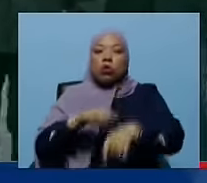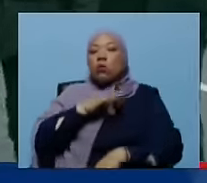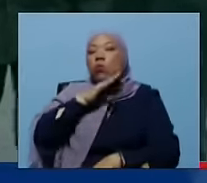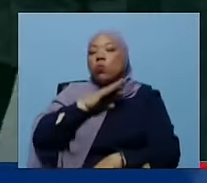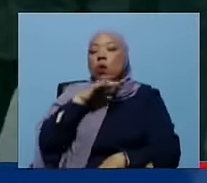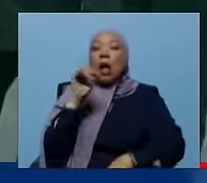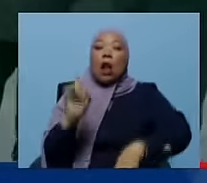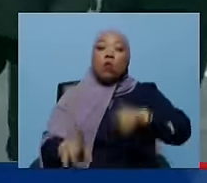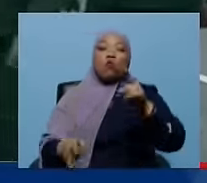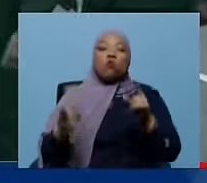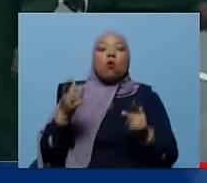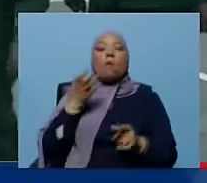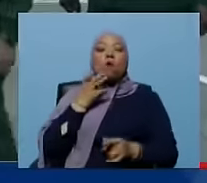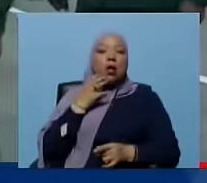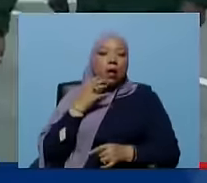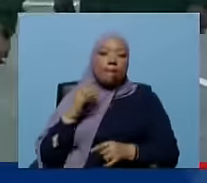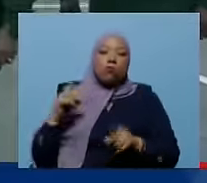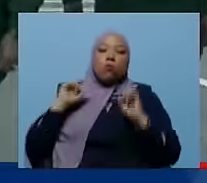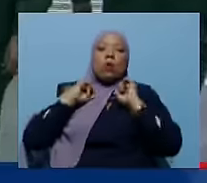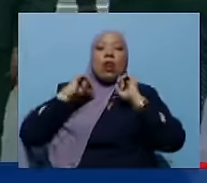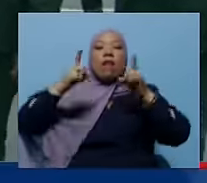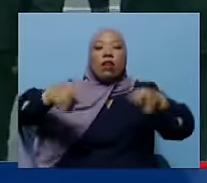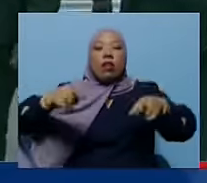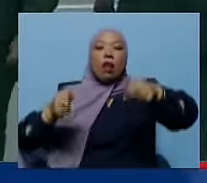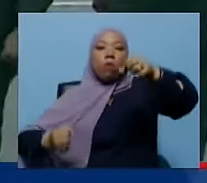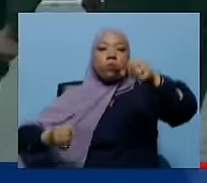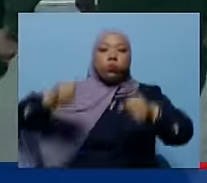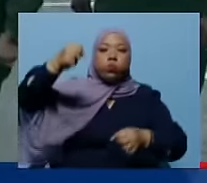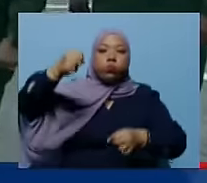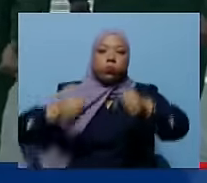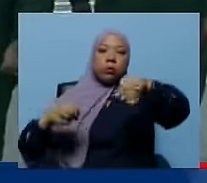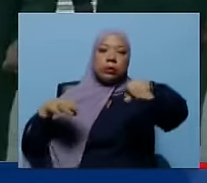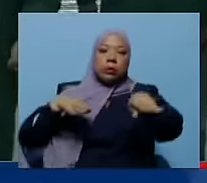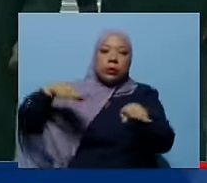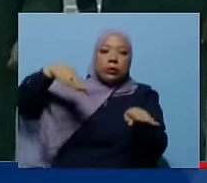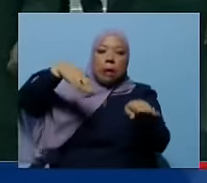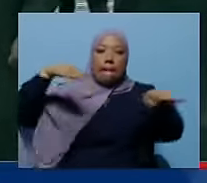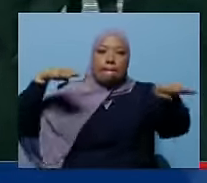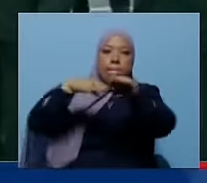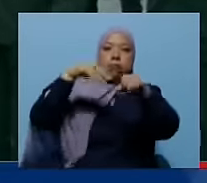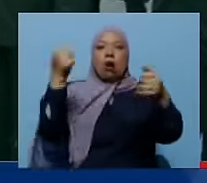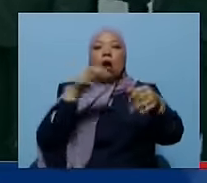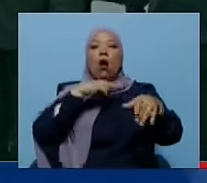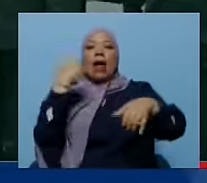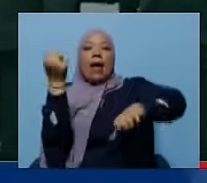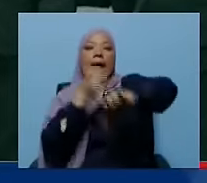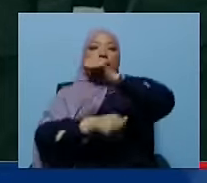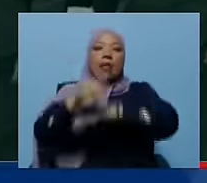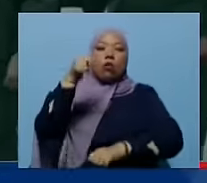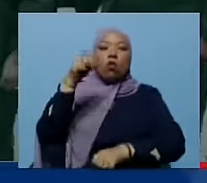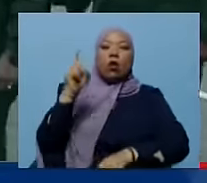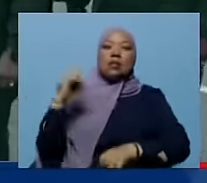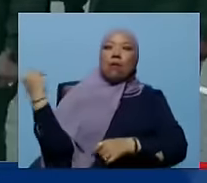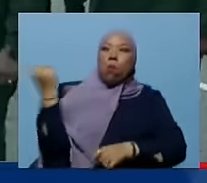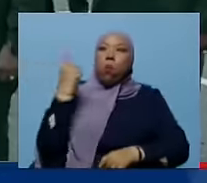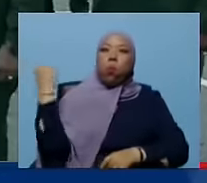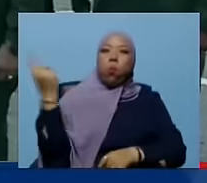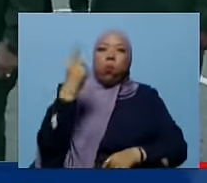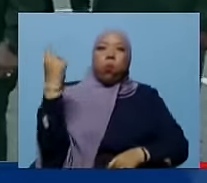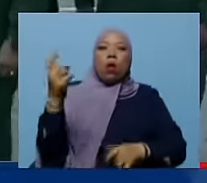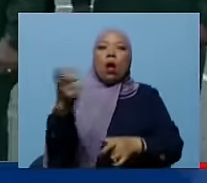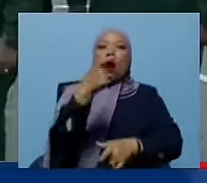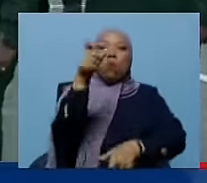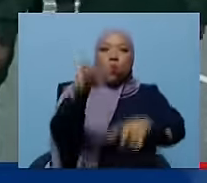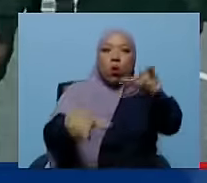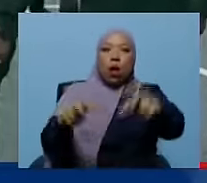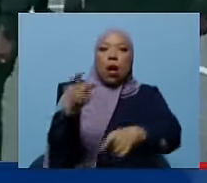accidentes, porque es uno de los temas, perdóneme, que más nos ha preocupado desde que estamos en el ministerio, el incremento de lesiones y